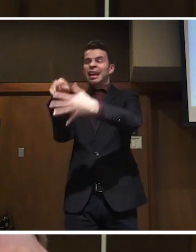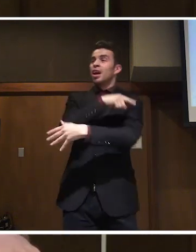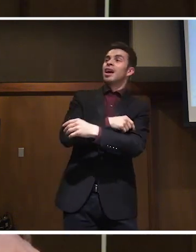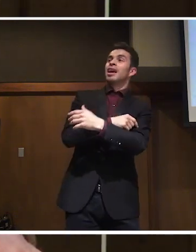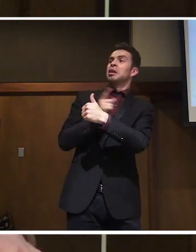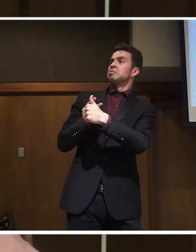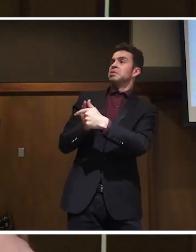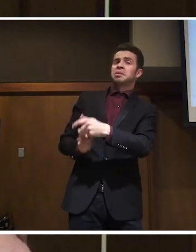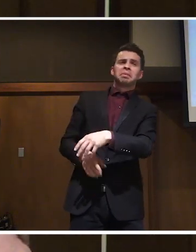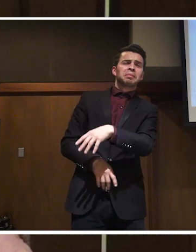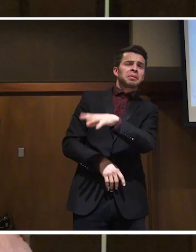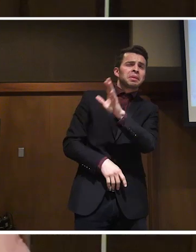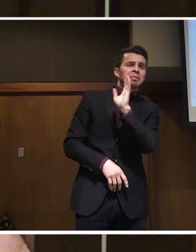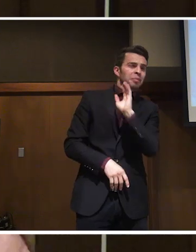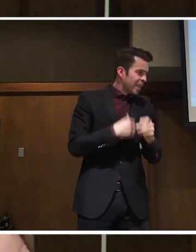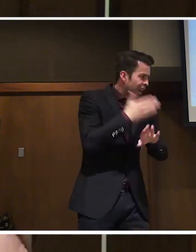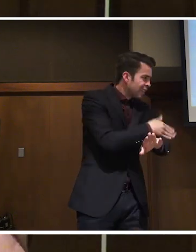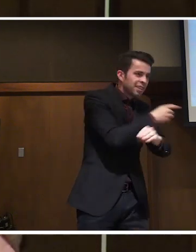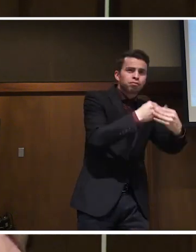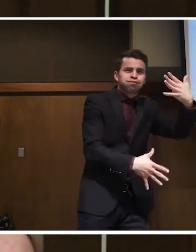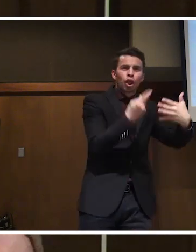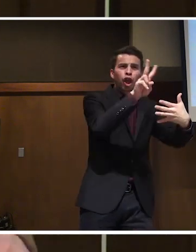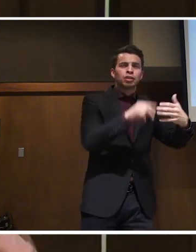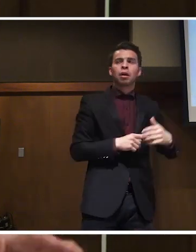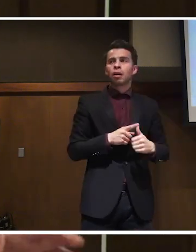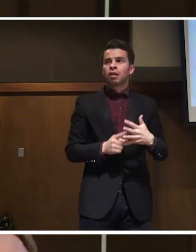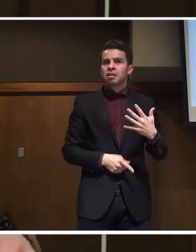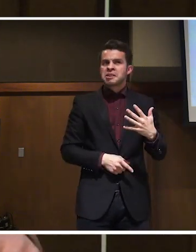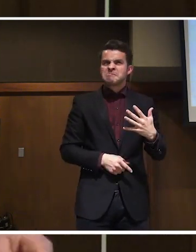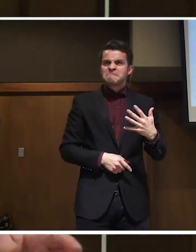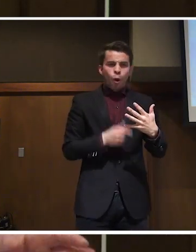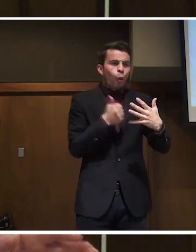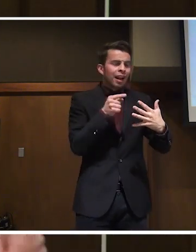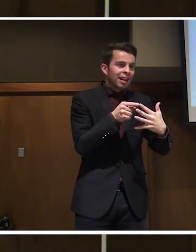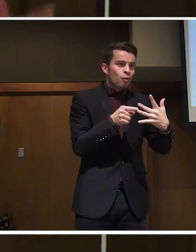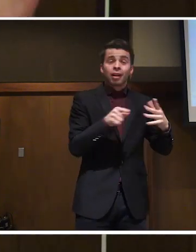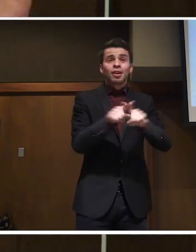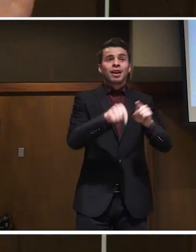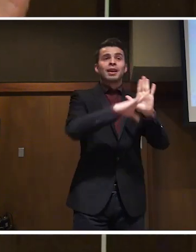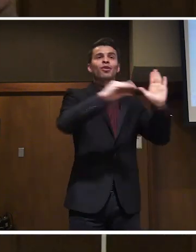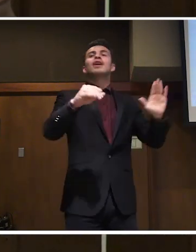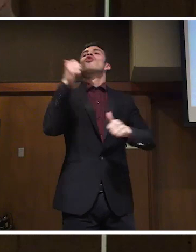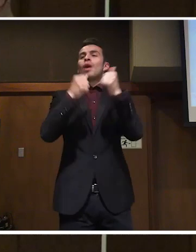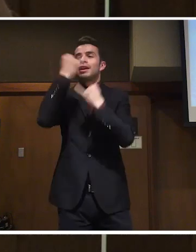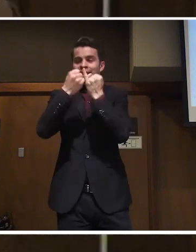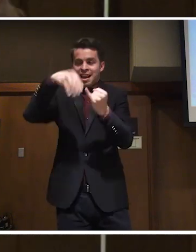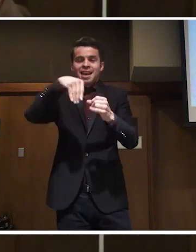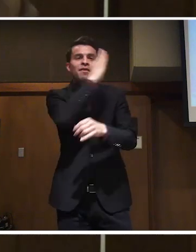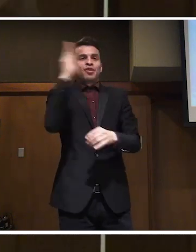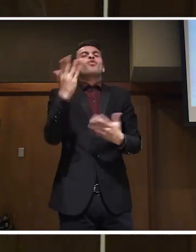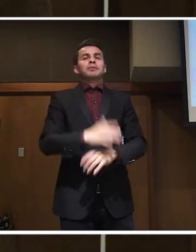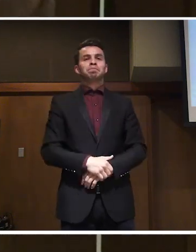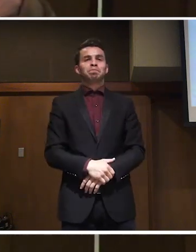esta biblioteca, en algún artículo tal vez era la frase que yo decía, esta biblioteca no tiene perfil, no tiene definición, no tiene identidad. Las bibliotecas según